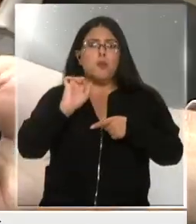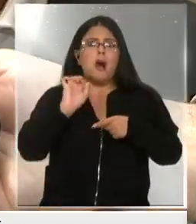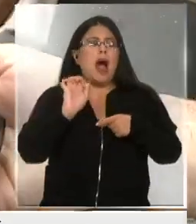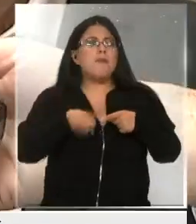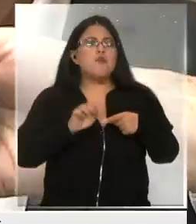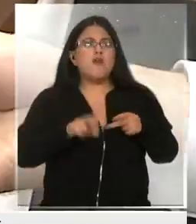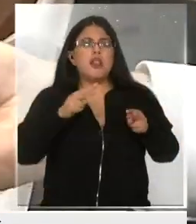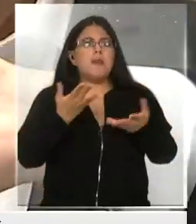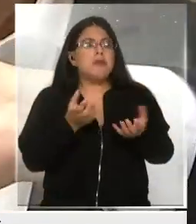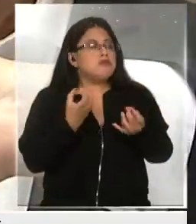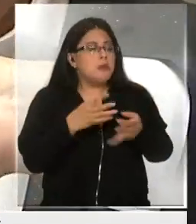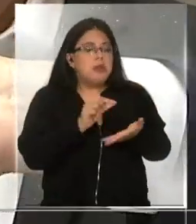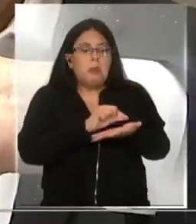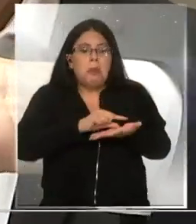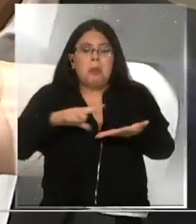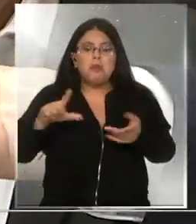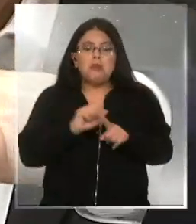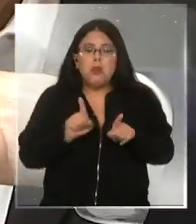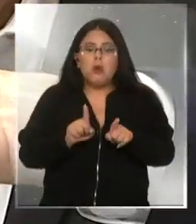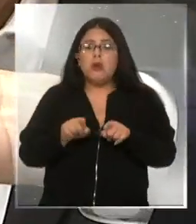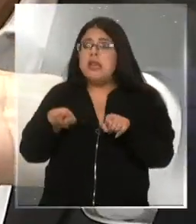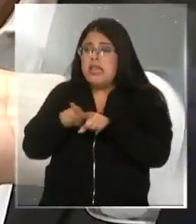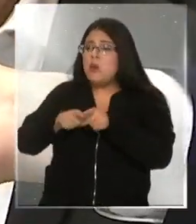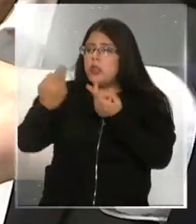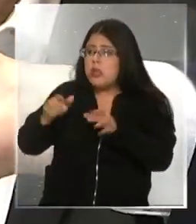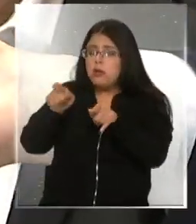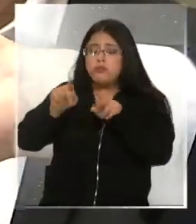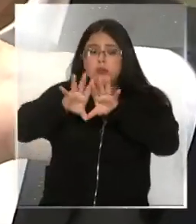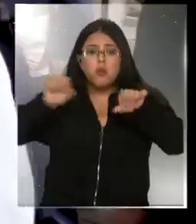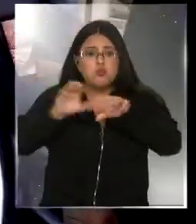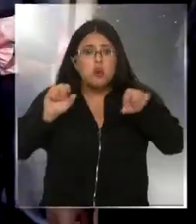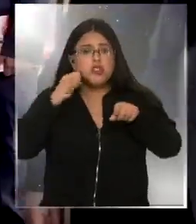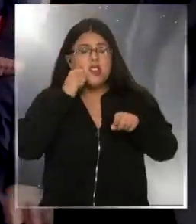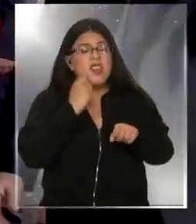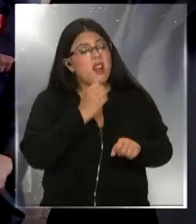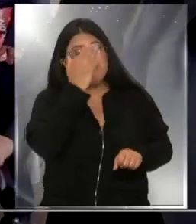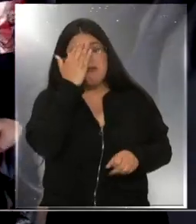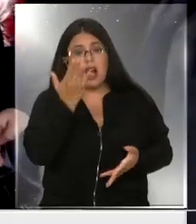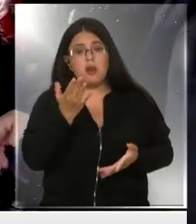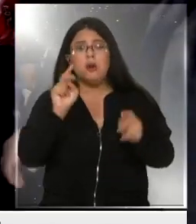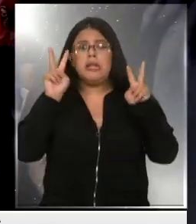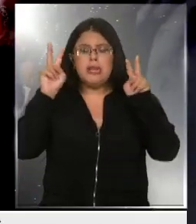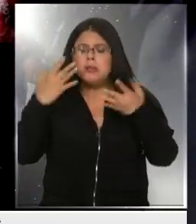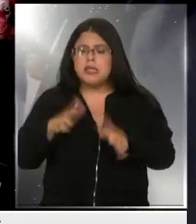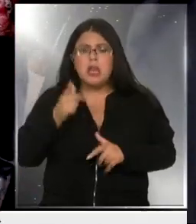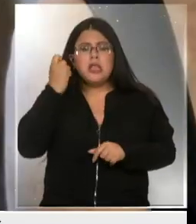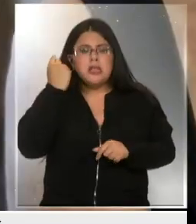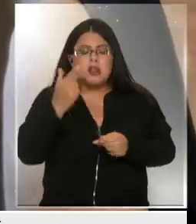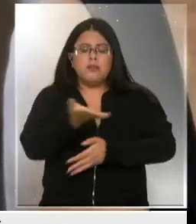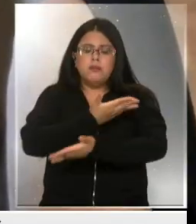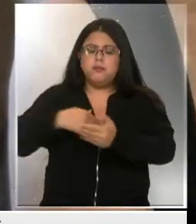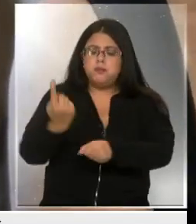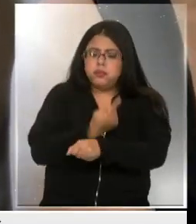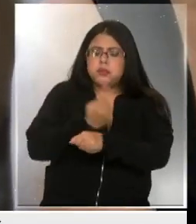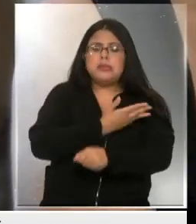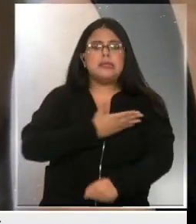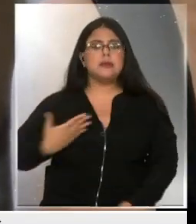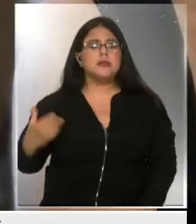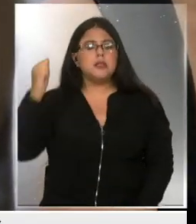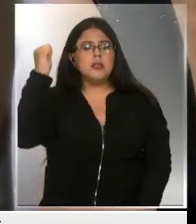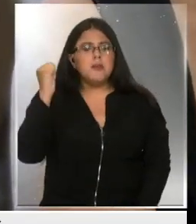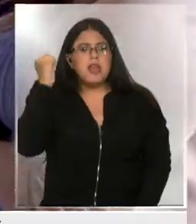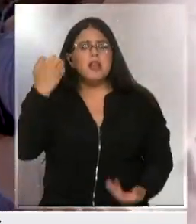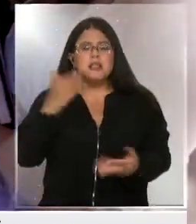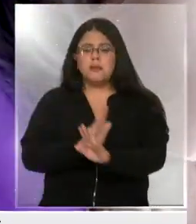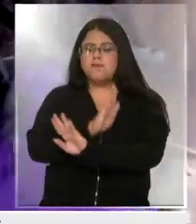parcelado. Consideramos que en materia de pensiones el acuerdo alcanzado en el Senado es un mal acuerdo. Un marco de entendimiento que llevó al presidente Sebastián Piñera